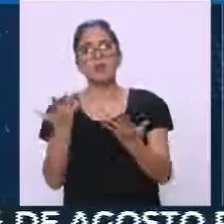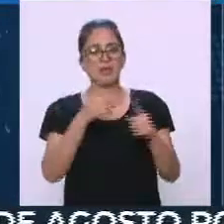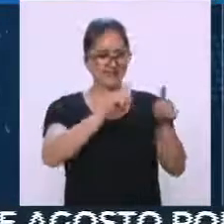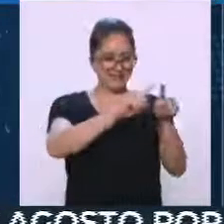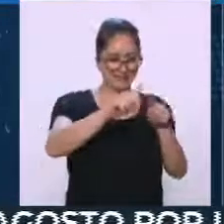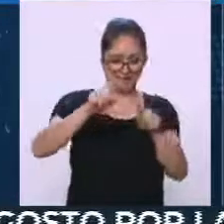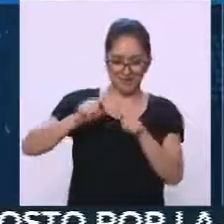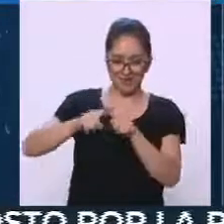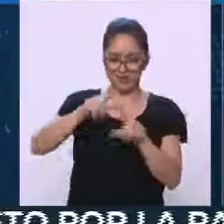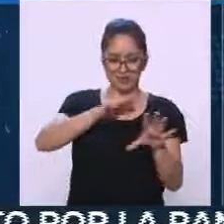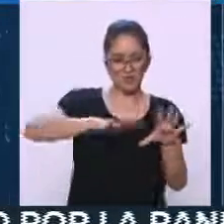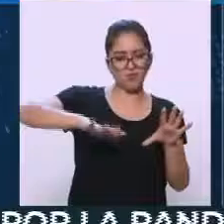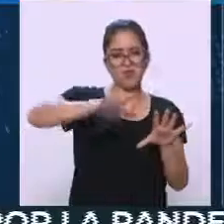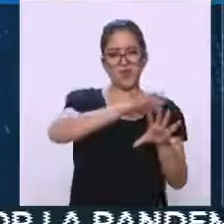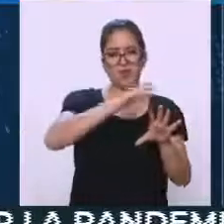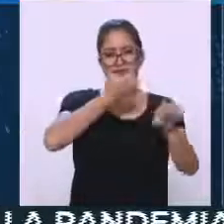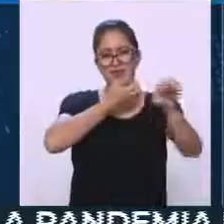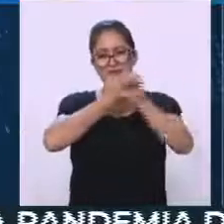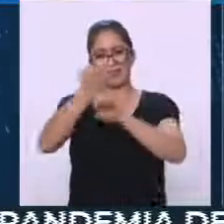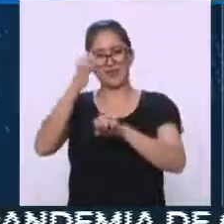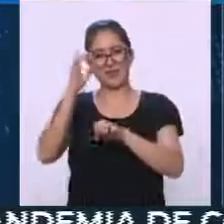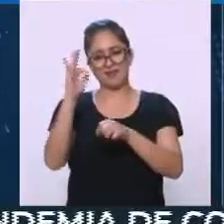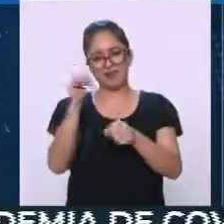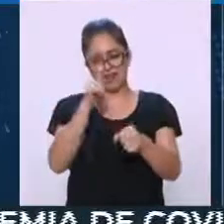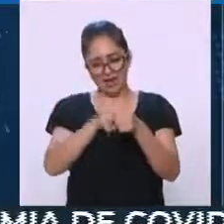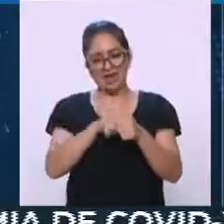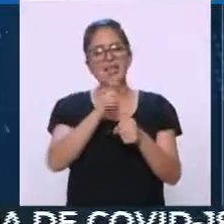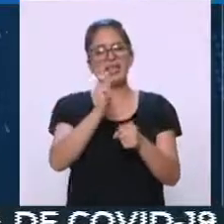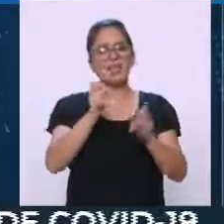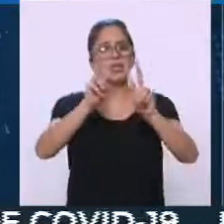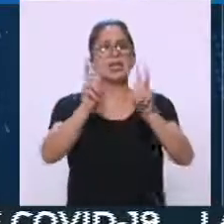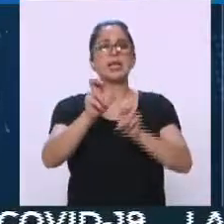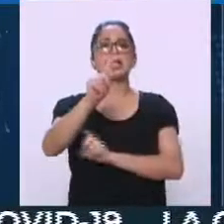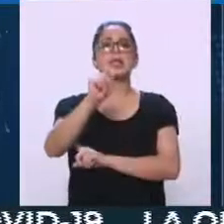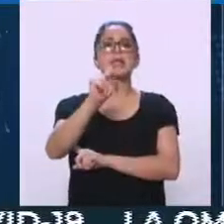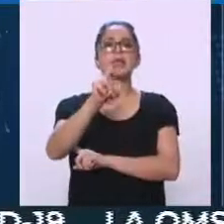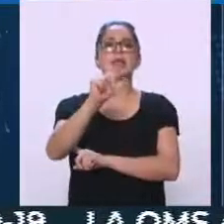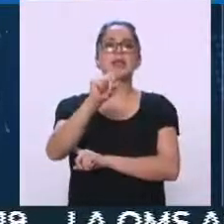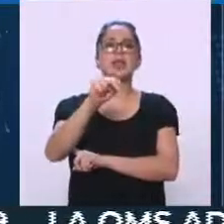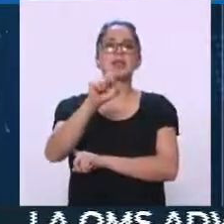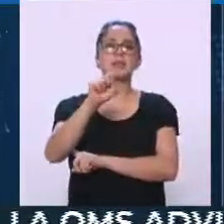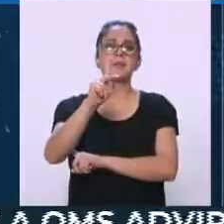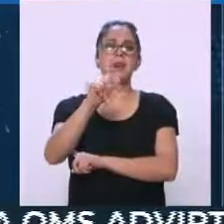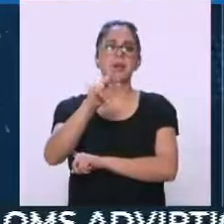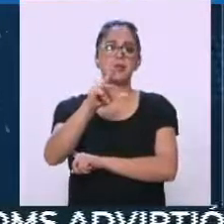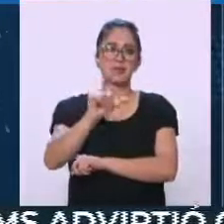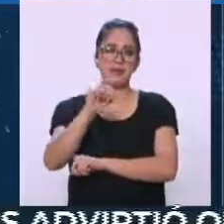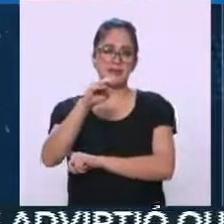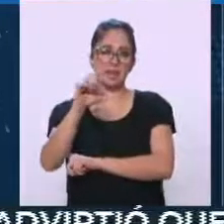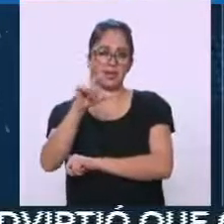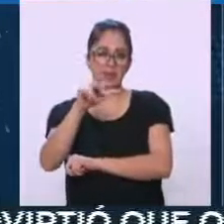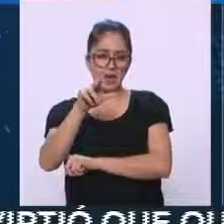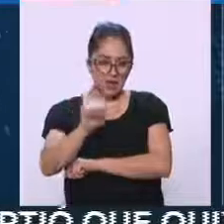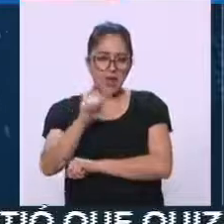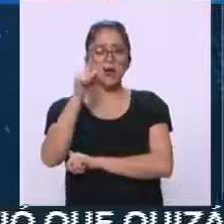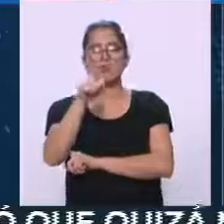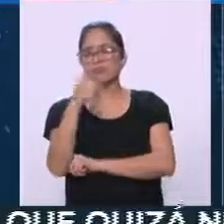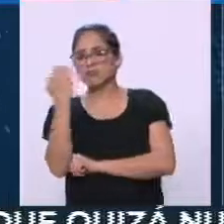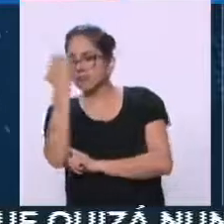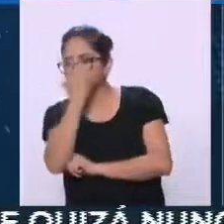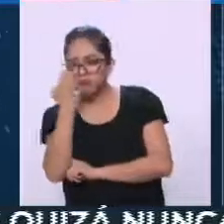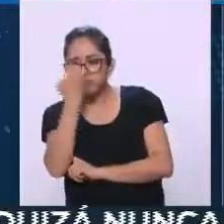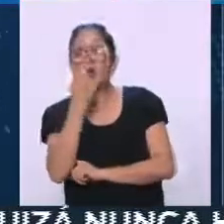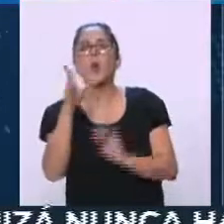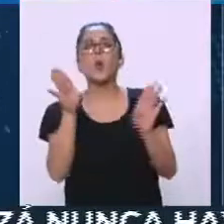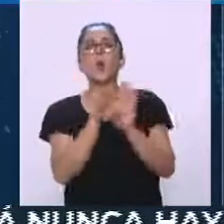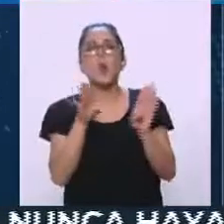entidades federativas. Por ejemplo, Transparencia Mexicana ha estado dando un seguimiento al cumplimiento de las obligaciones de transparencia en las contrataciones